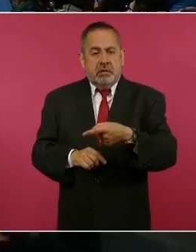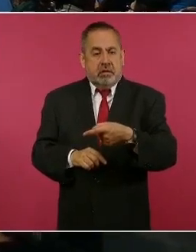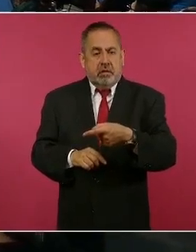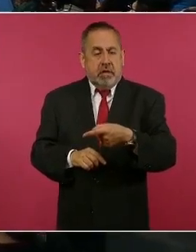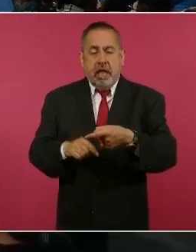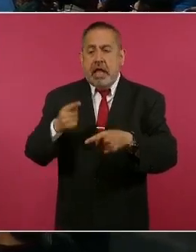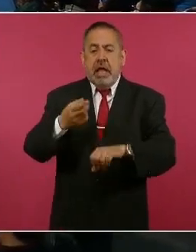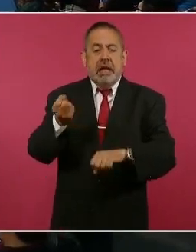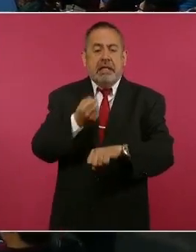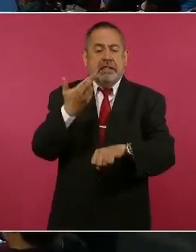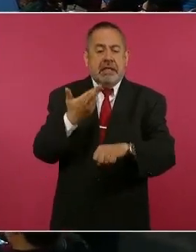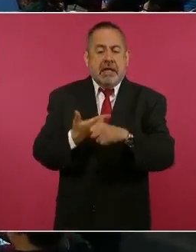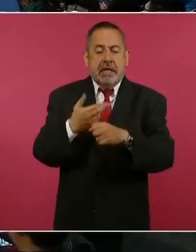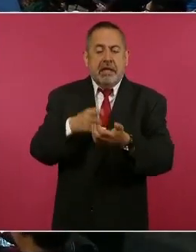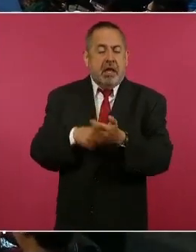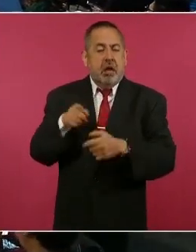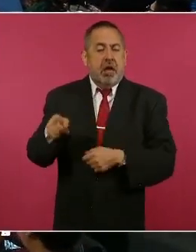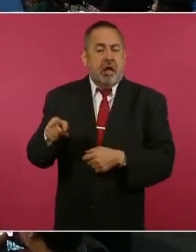secretario